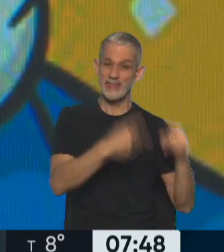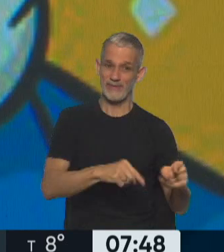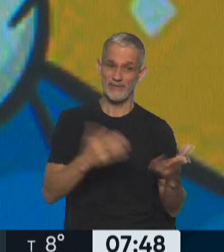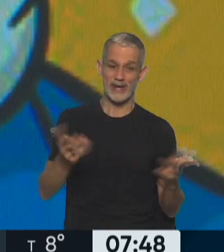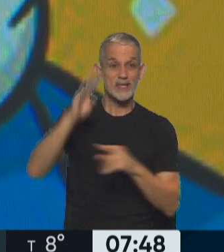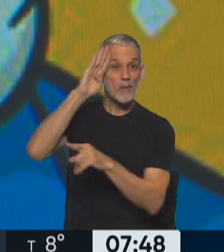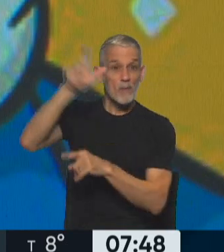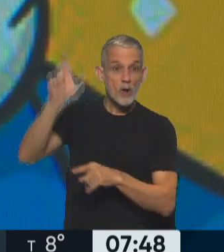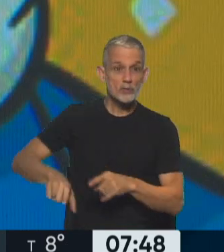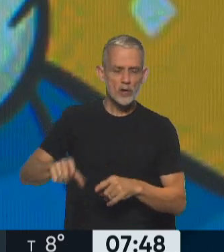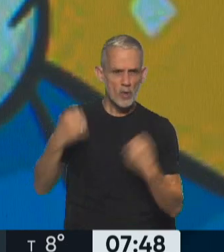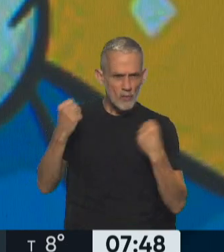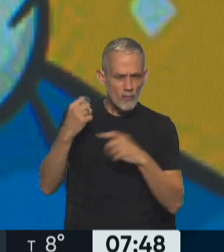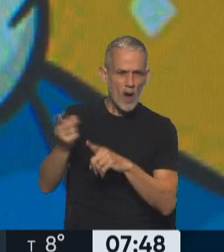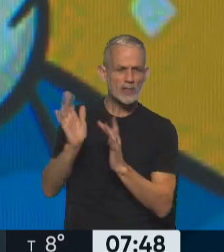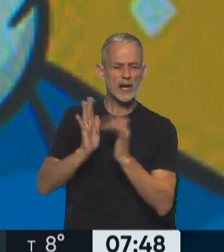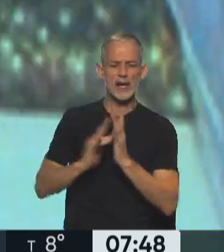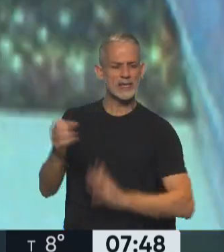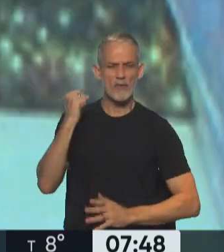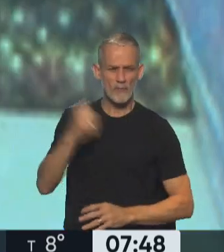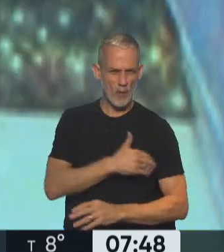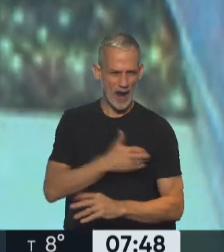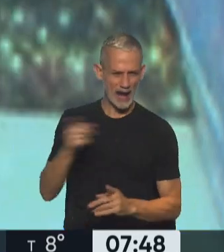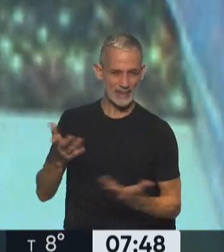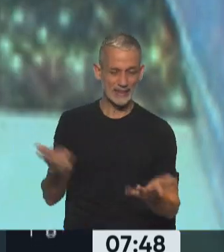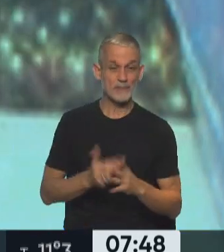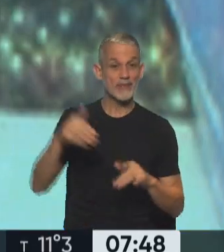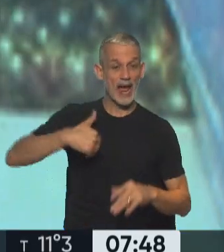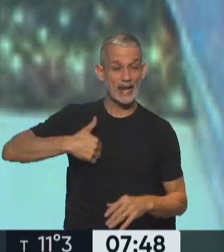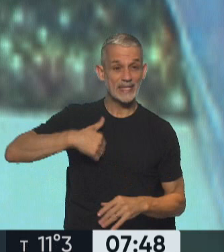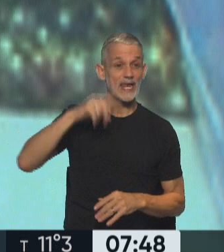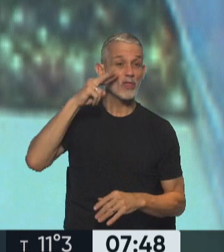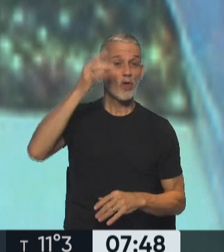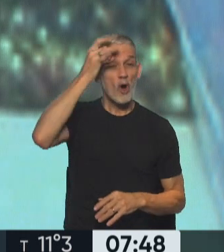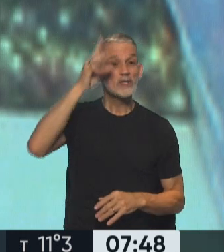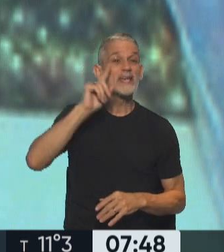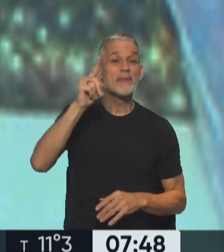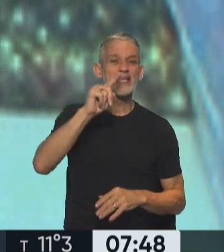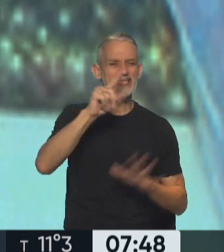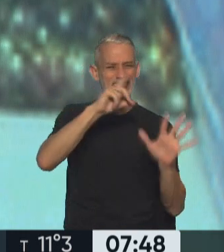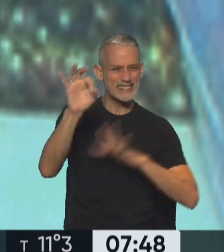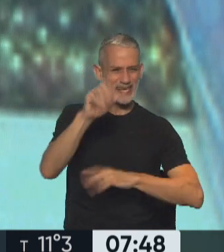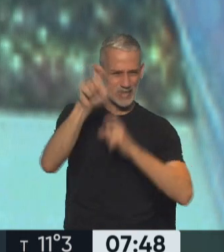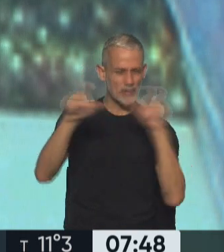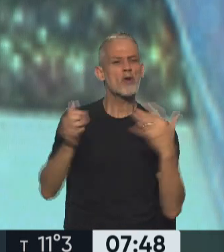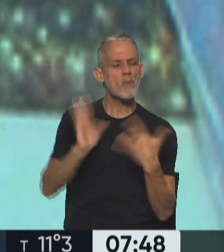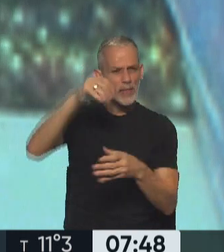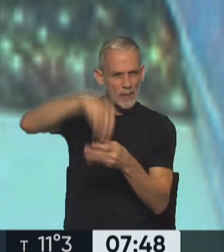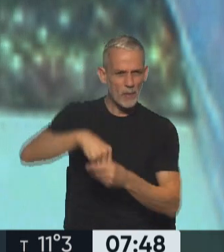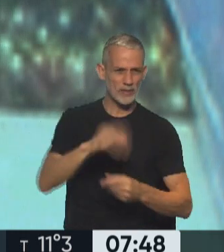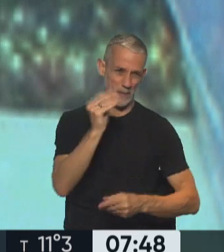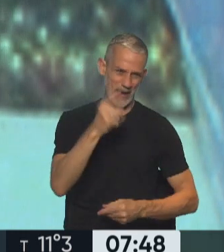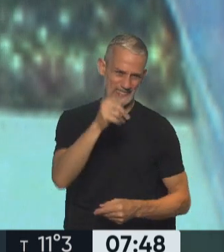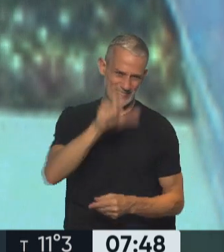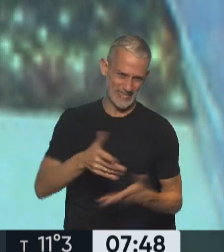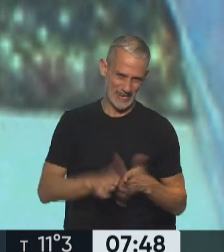un Bolsonaro radicalizado y religioso. En Argentina, más de 12.700 brasileños están en condiciones de votar para las próximas elecciones. Comenzó